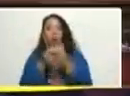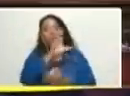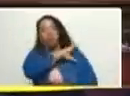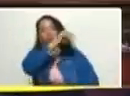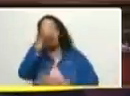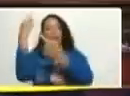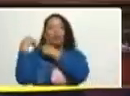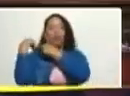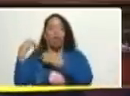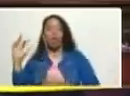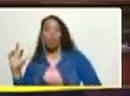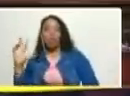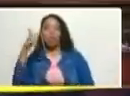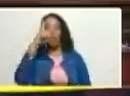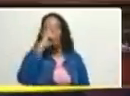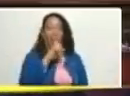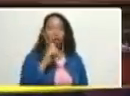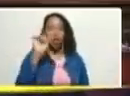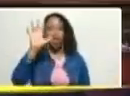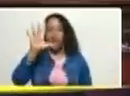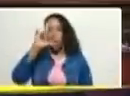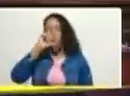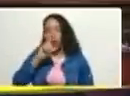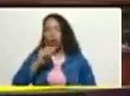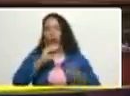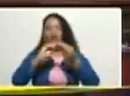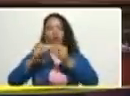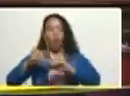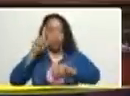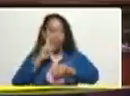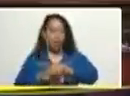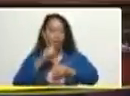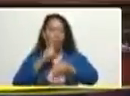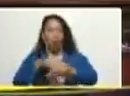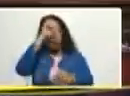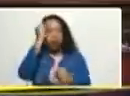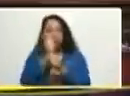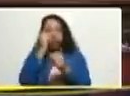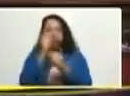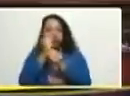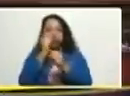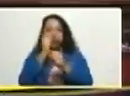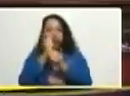entra en su tercer año de 5 años de periodo inapelable.